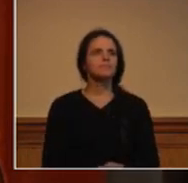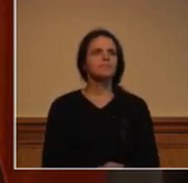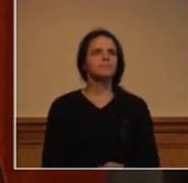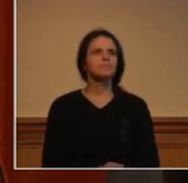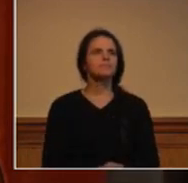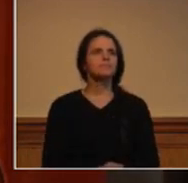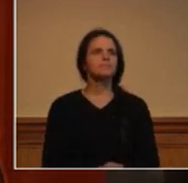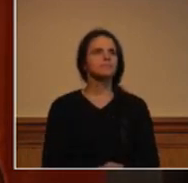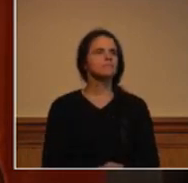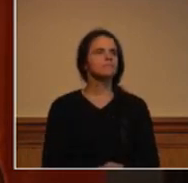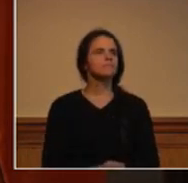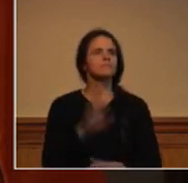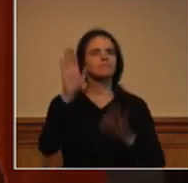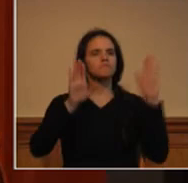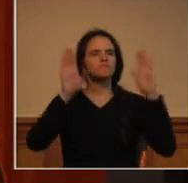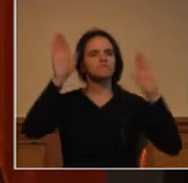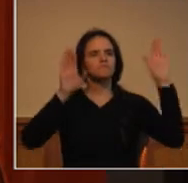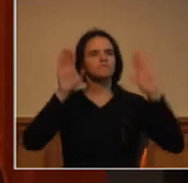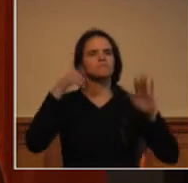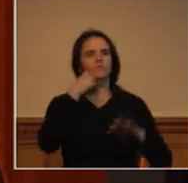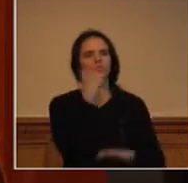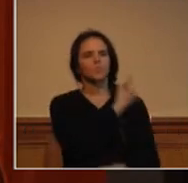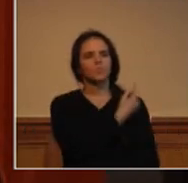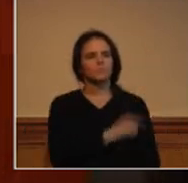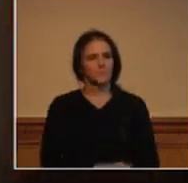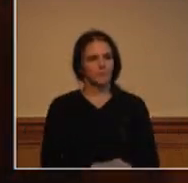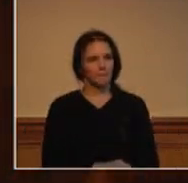¿Alguna duda más? Por aquí.